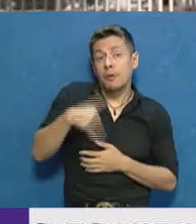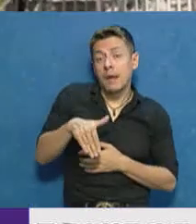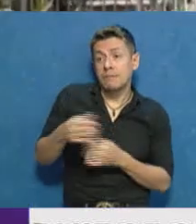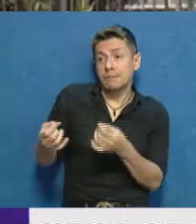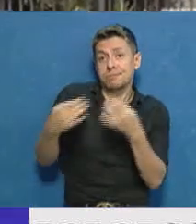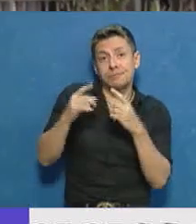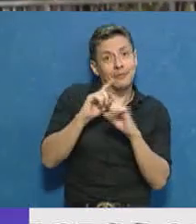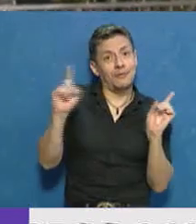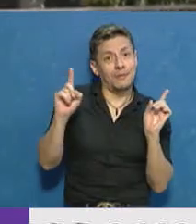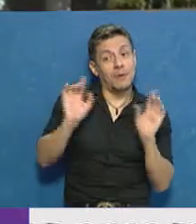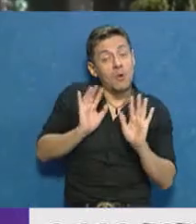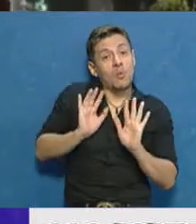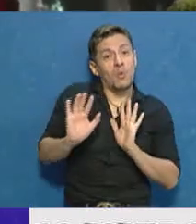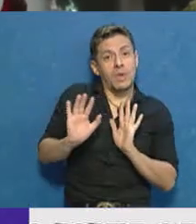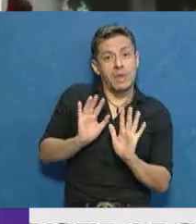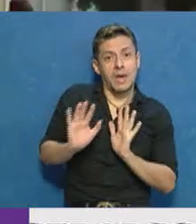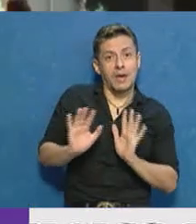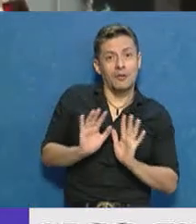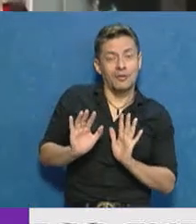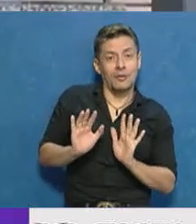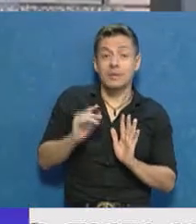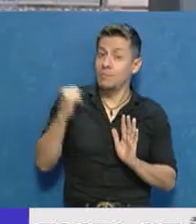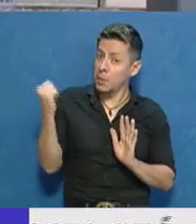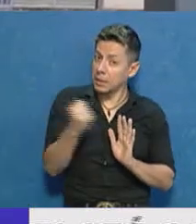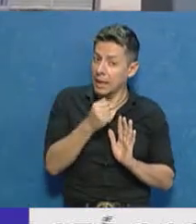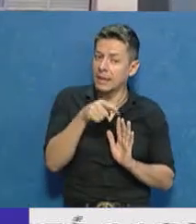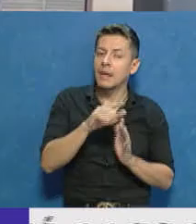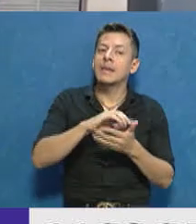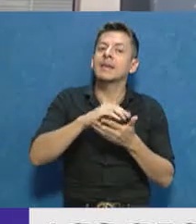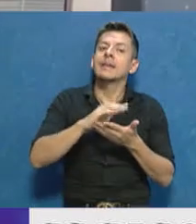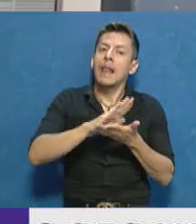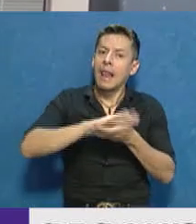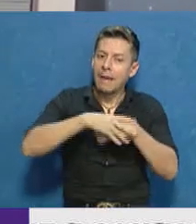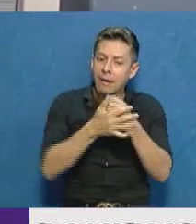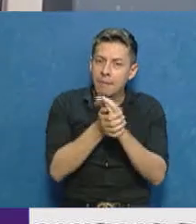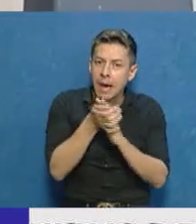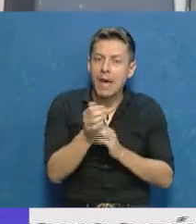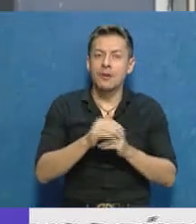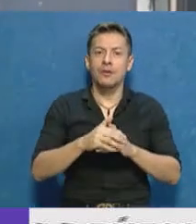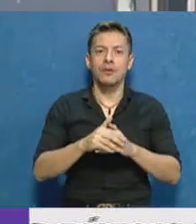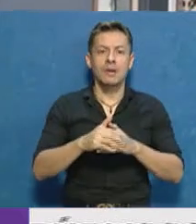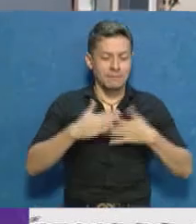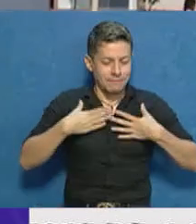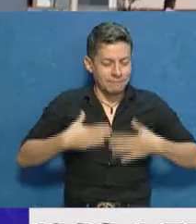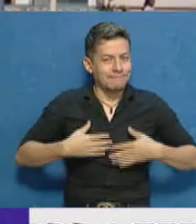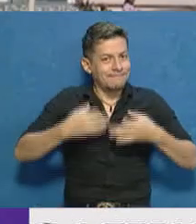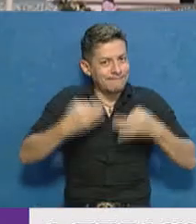viene ahora de gripe. Entonces, insistir sobre las medidas de higiene personal, el lavado de manos, el